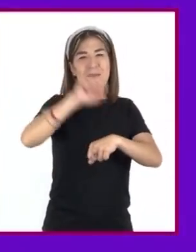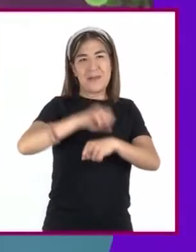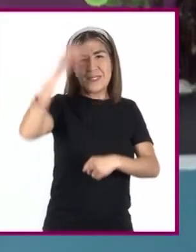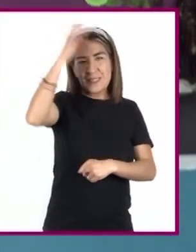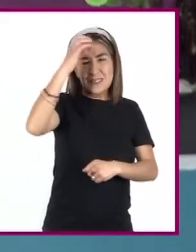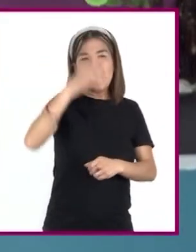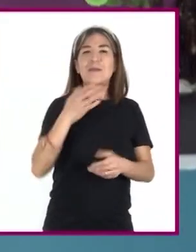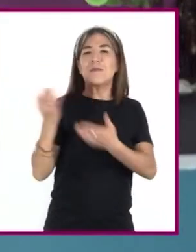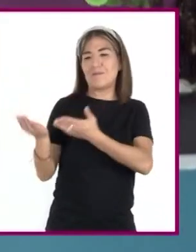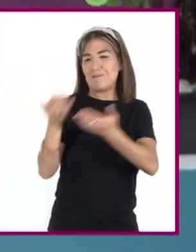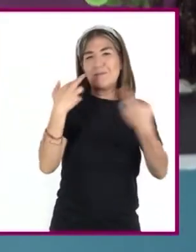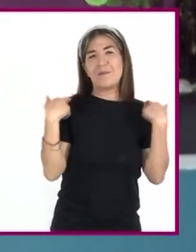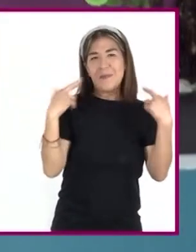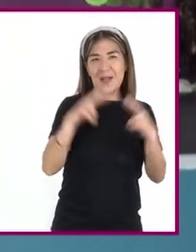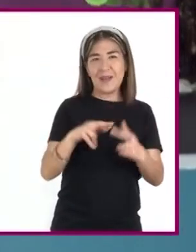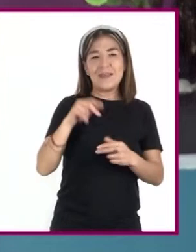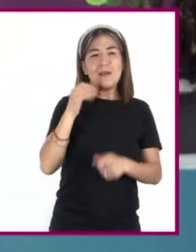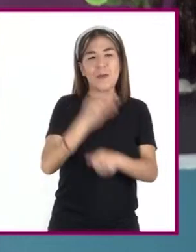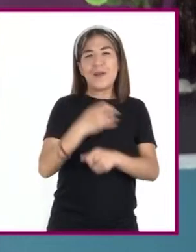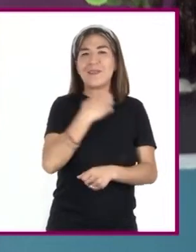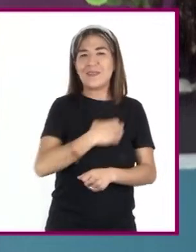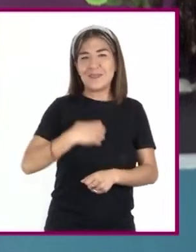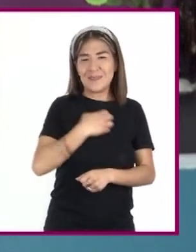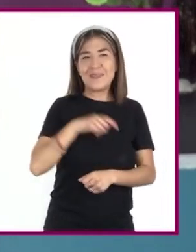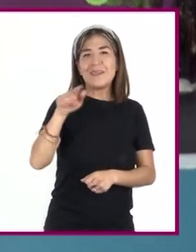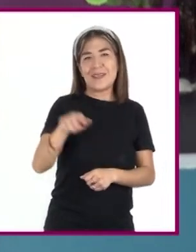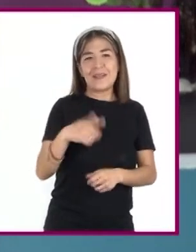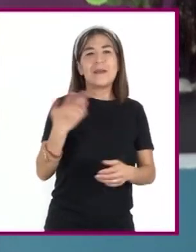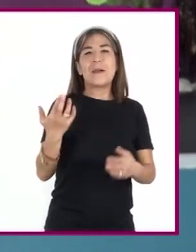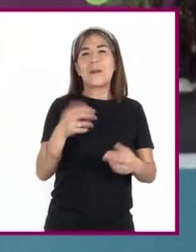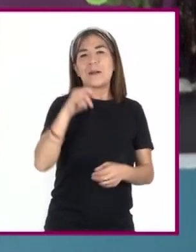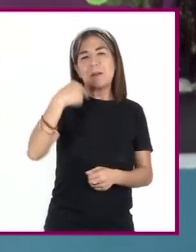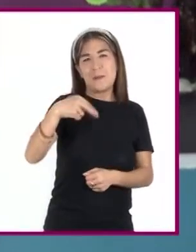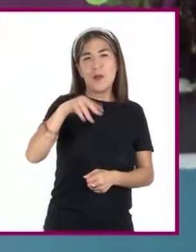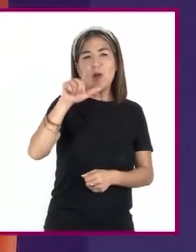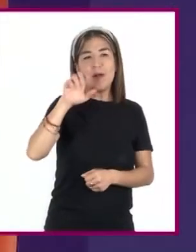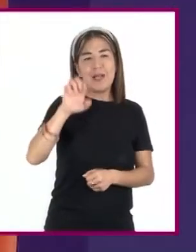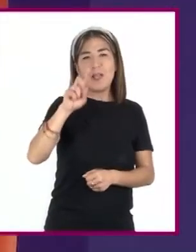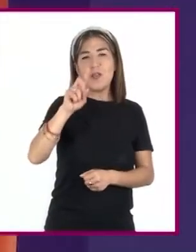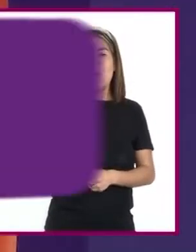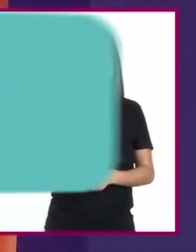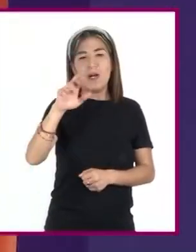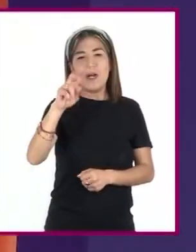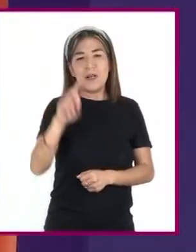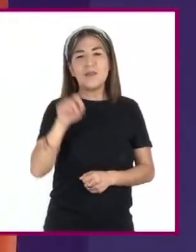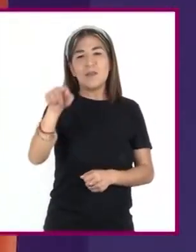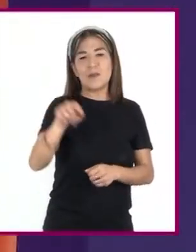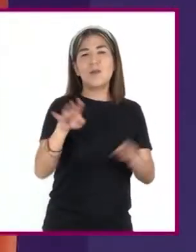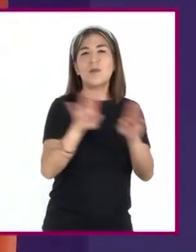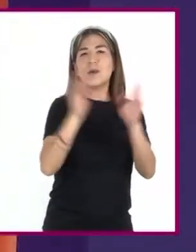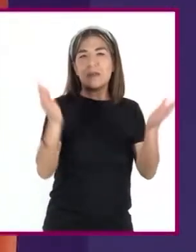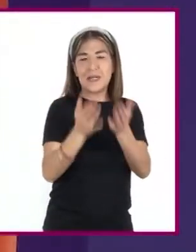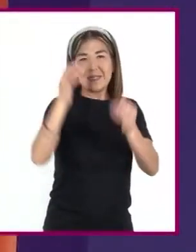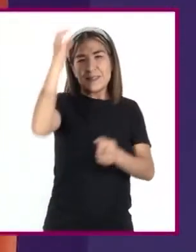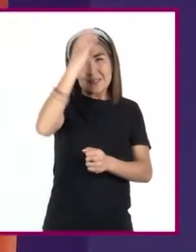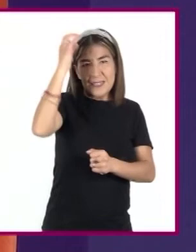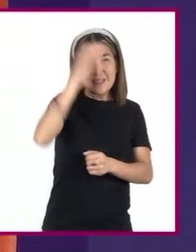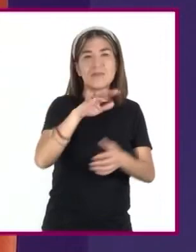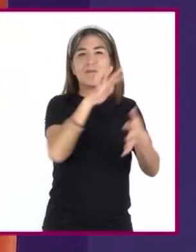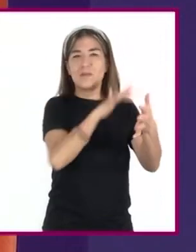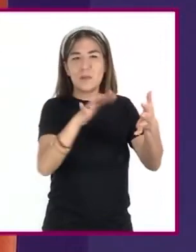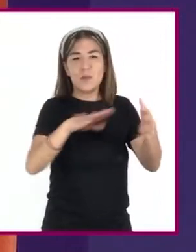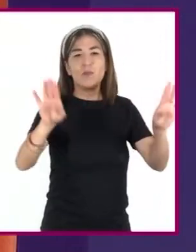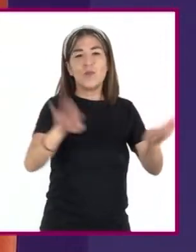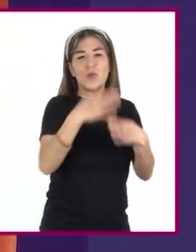con gran gusto, alegría y admiración al maestro Eduardo Bustos Valenzuela, promotor de la ciencia, la literatura y